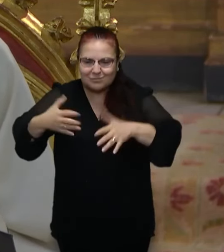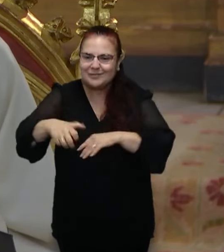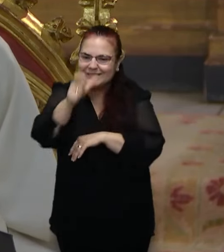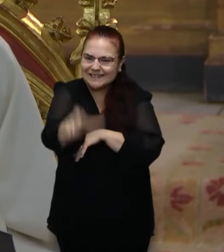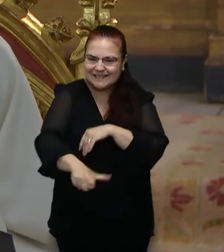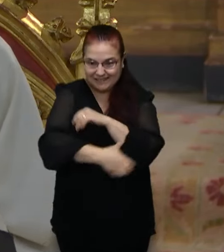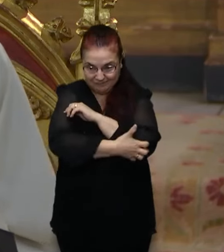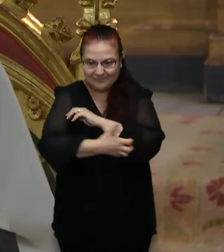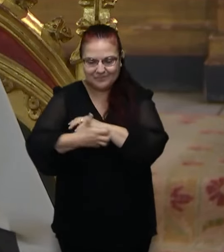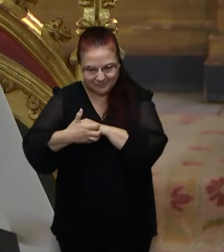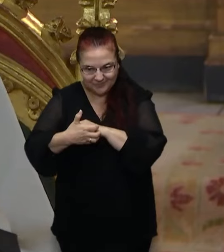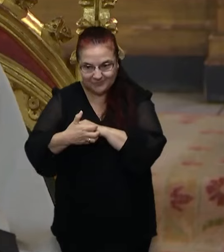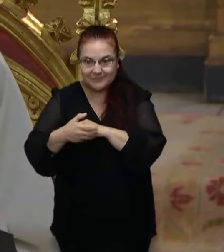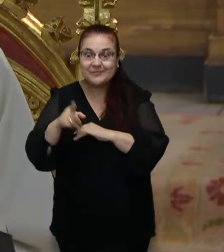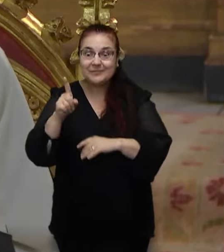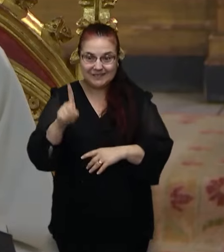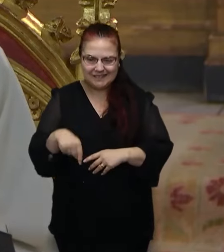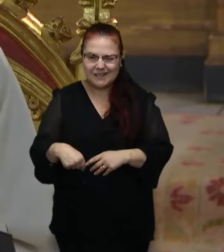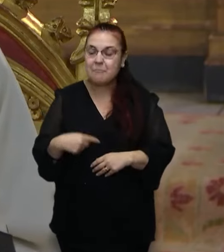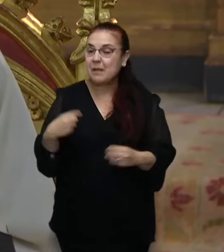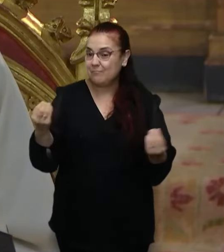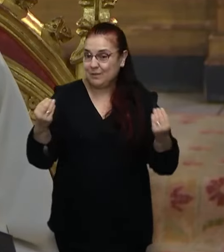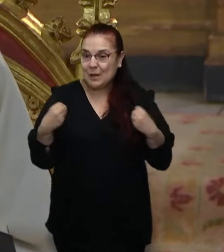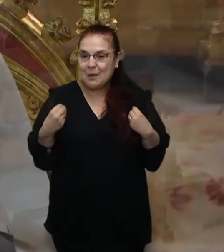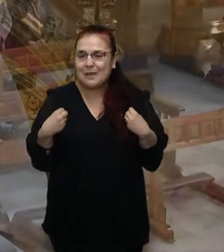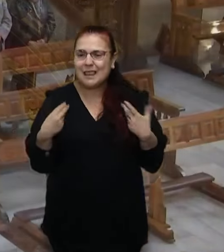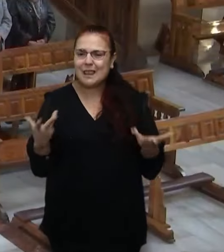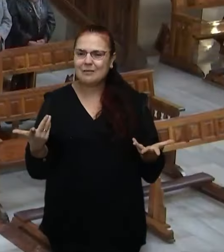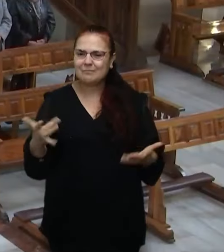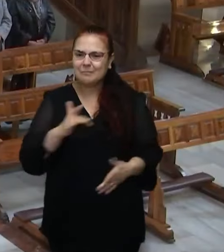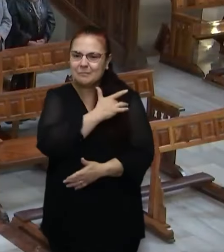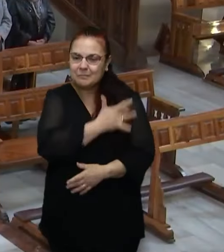pobres, también con una vida de piedad,